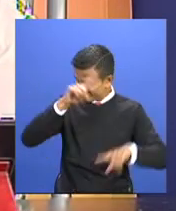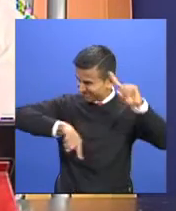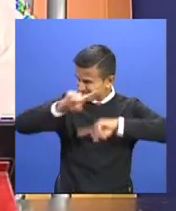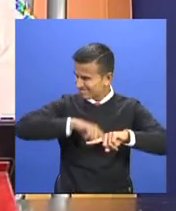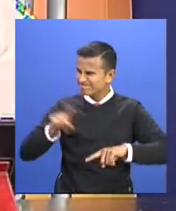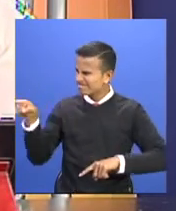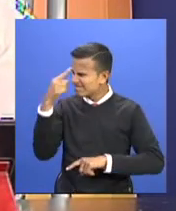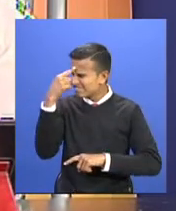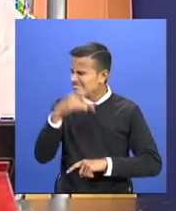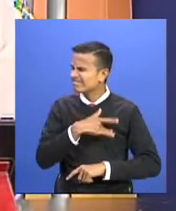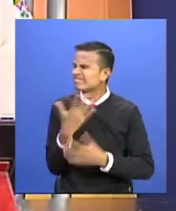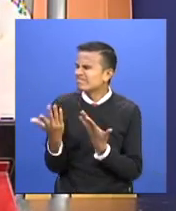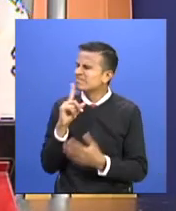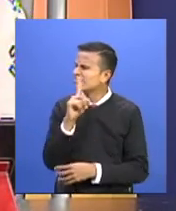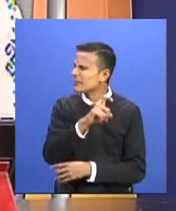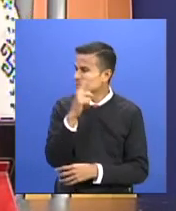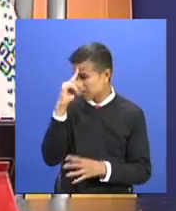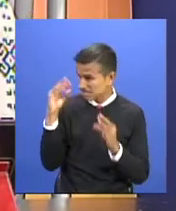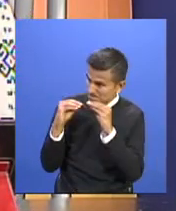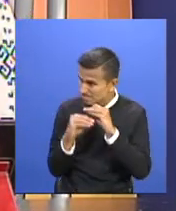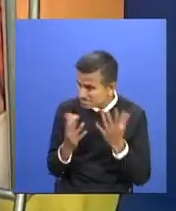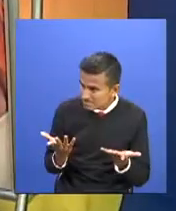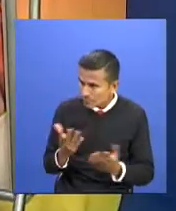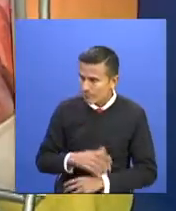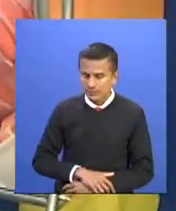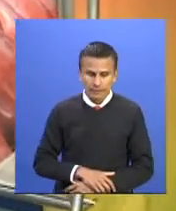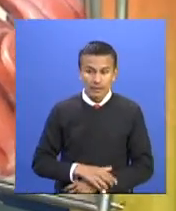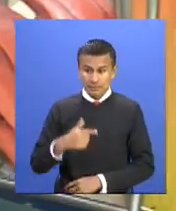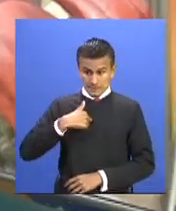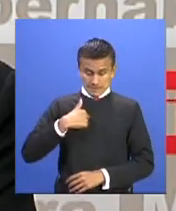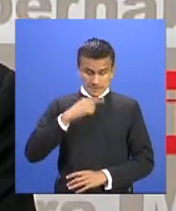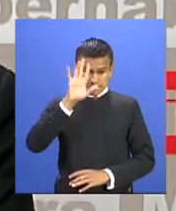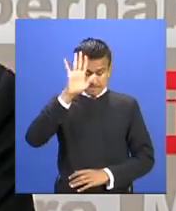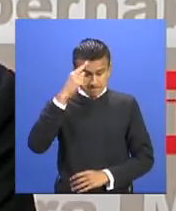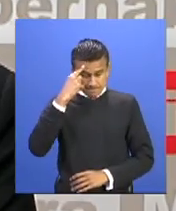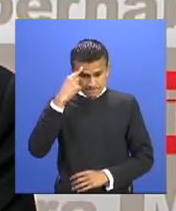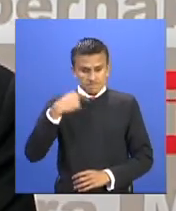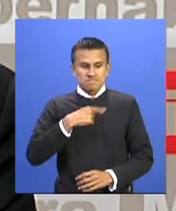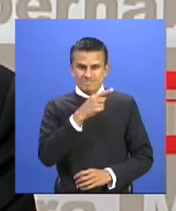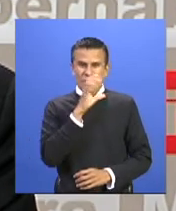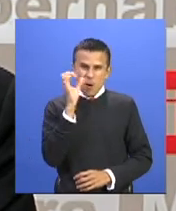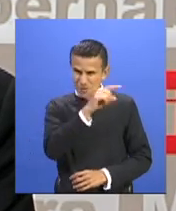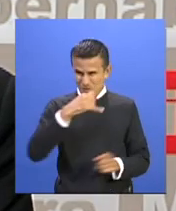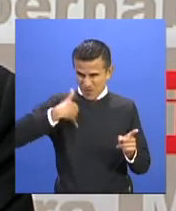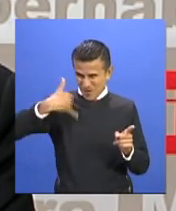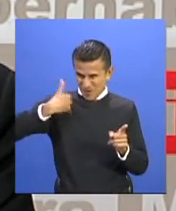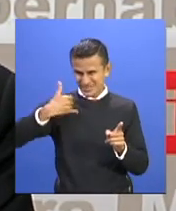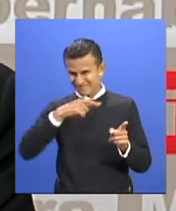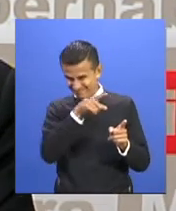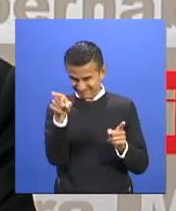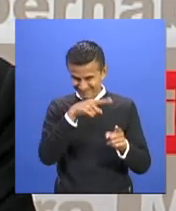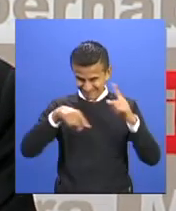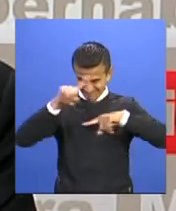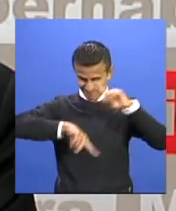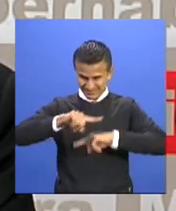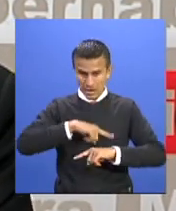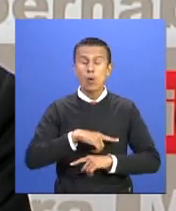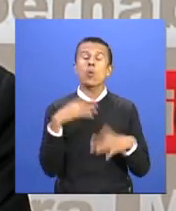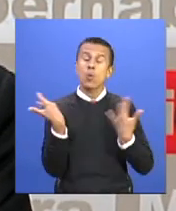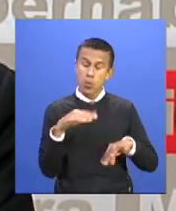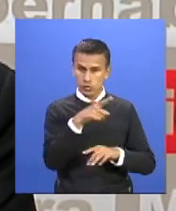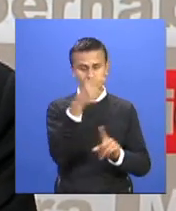público? Yo quiero dar mi aporte de la siguiente manera. Los chicos que hemos visto en las imágenes tocan algo